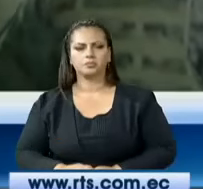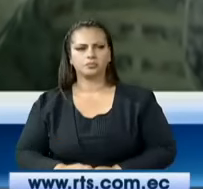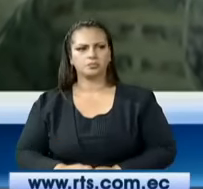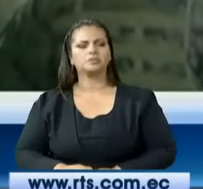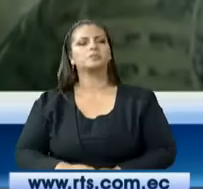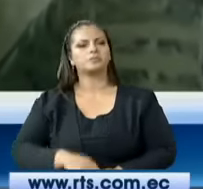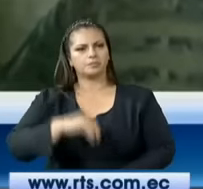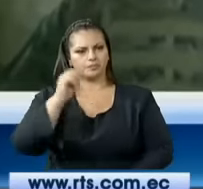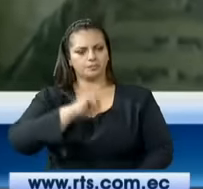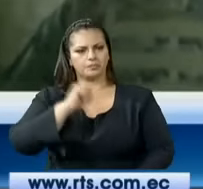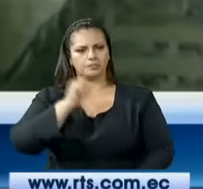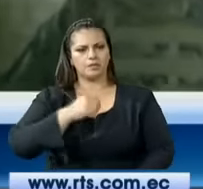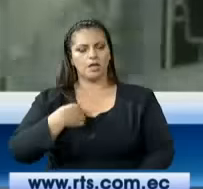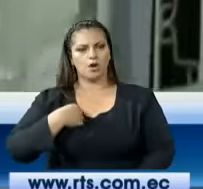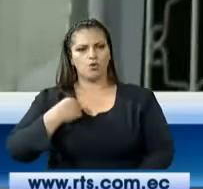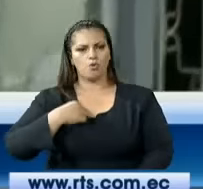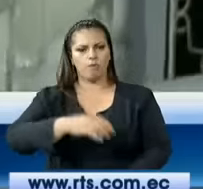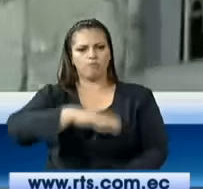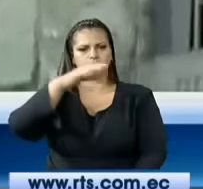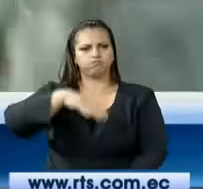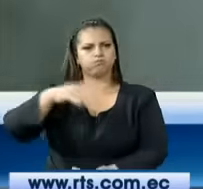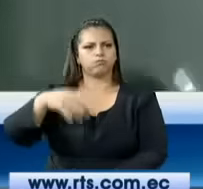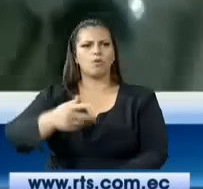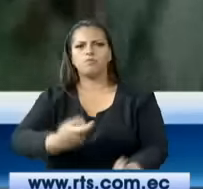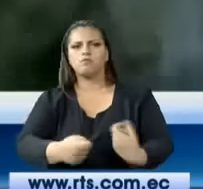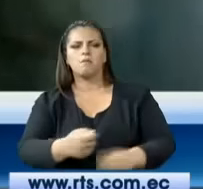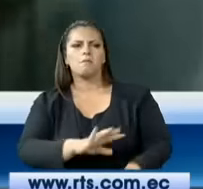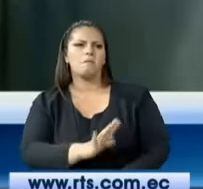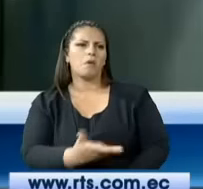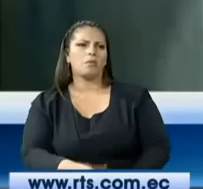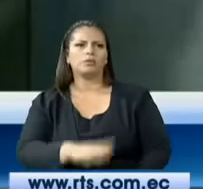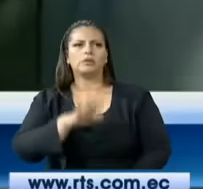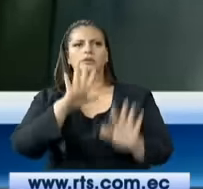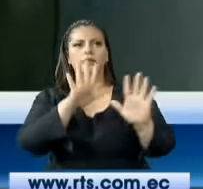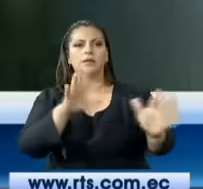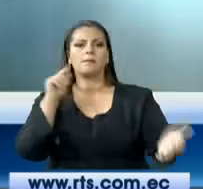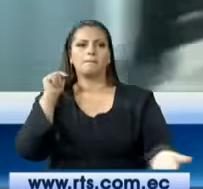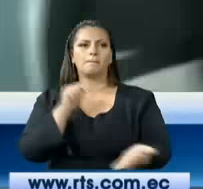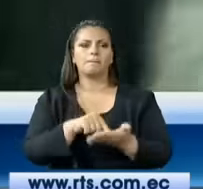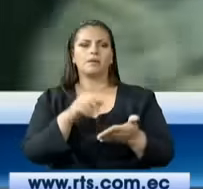Sí, esta mercadería está valorada en aproximadamente